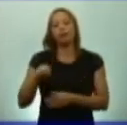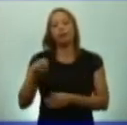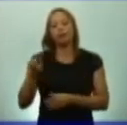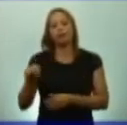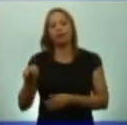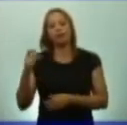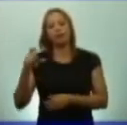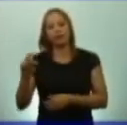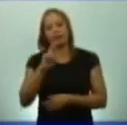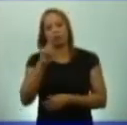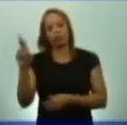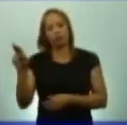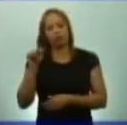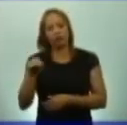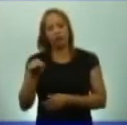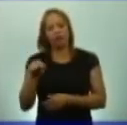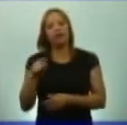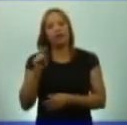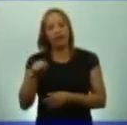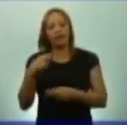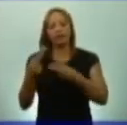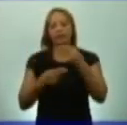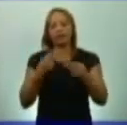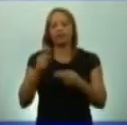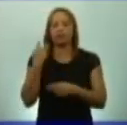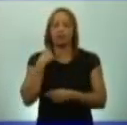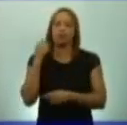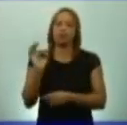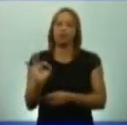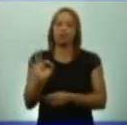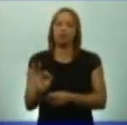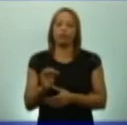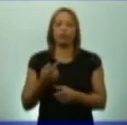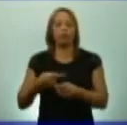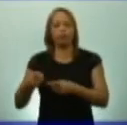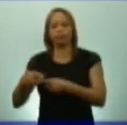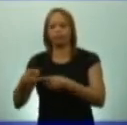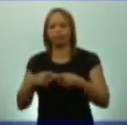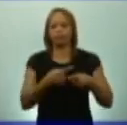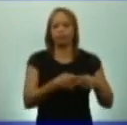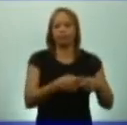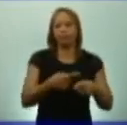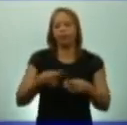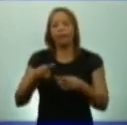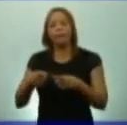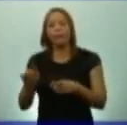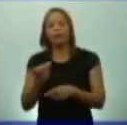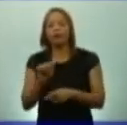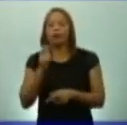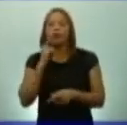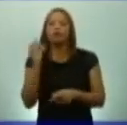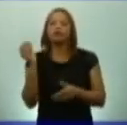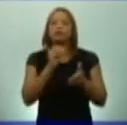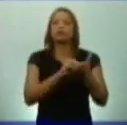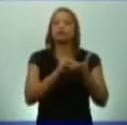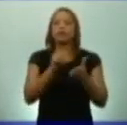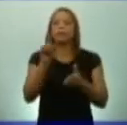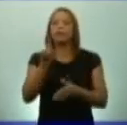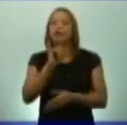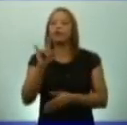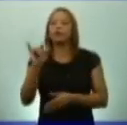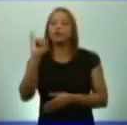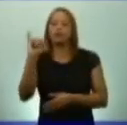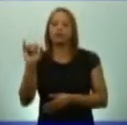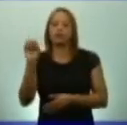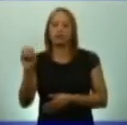nacionales revolucionarias, se produjo en ese año, entre otros. Pero también pudieras localizar